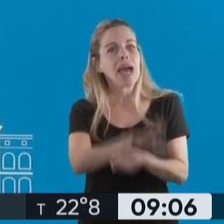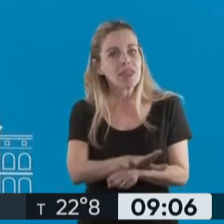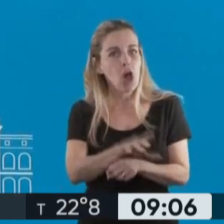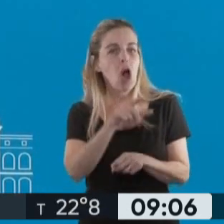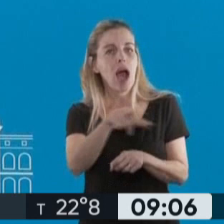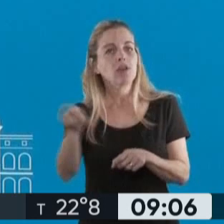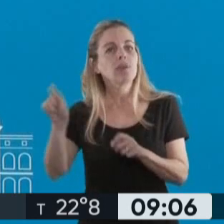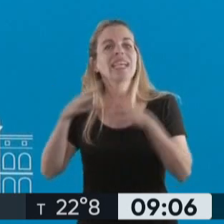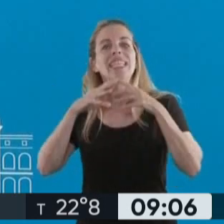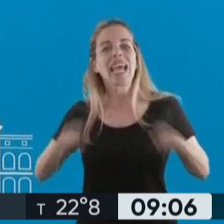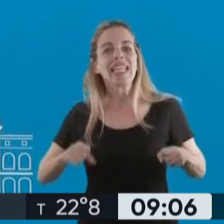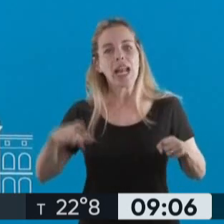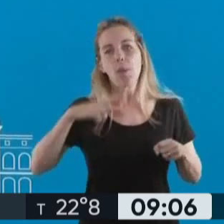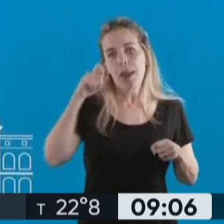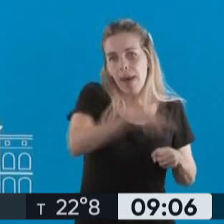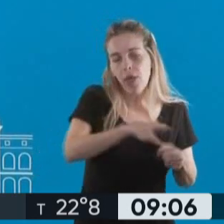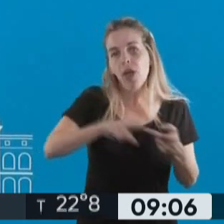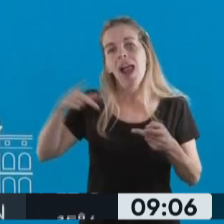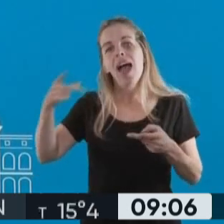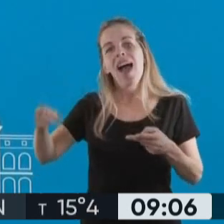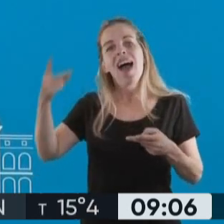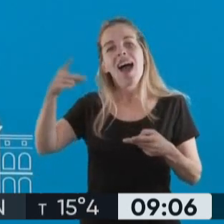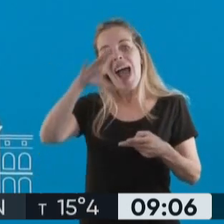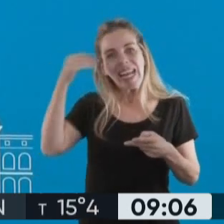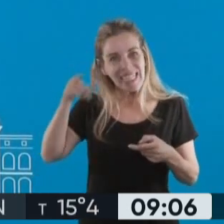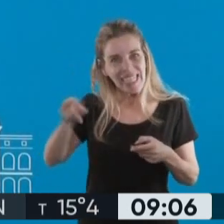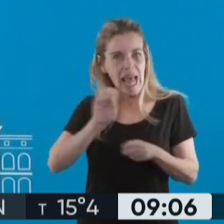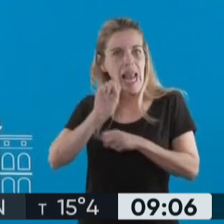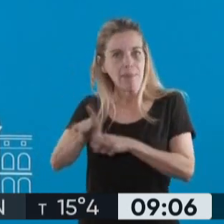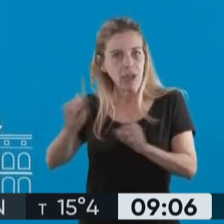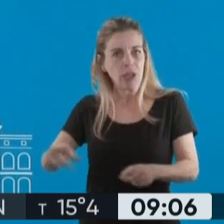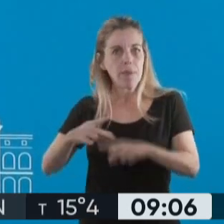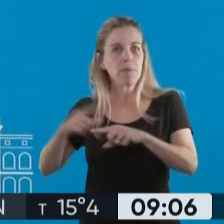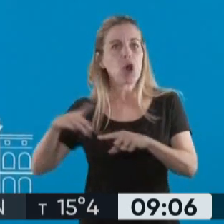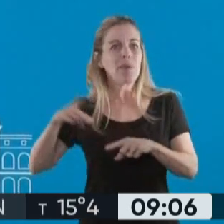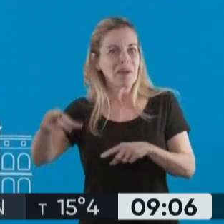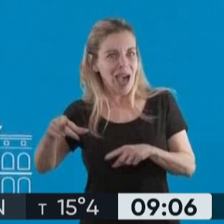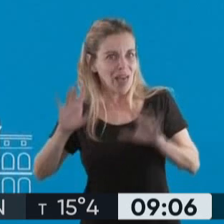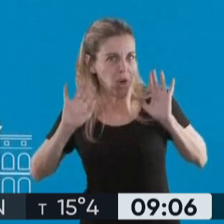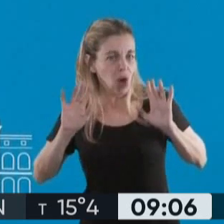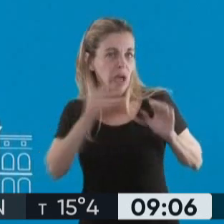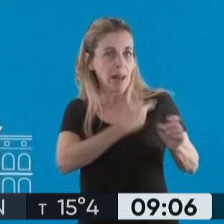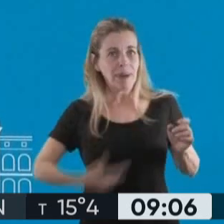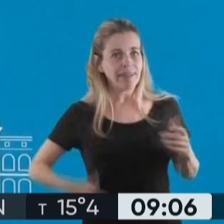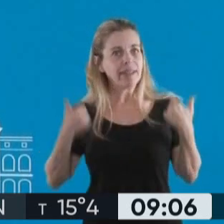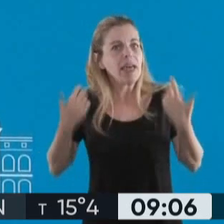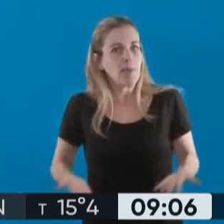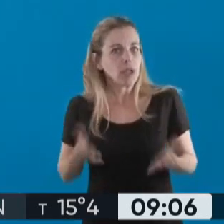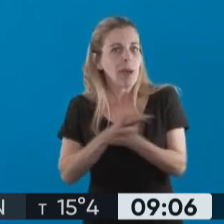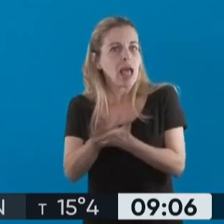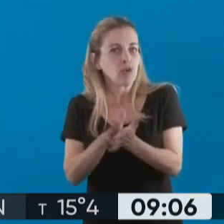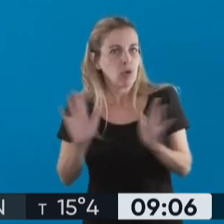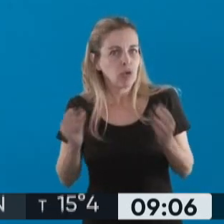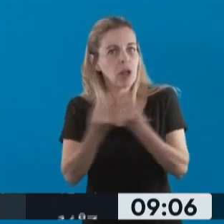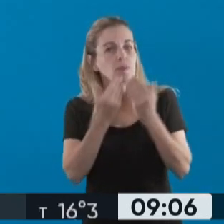y a la vicepresidenta en el momento en el que estaban sucediendo los hechos, poniéndose, por supuesto, a disposición para lo que hiciera falta. Muchas gracias.